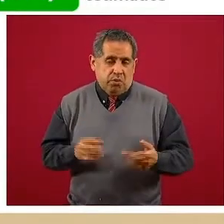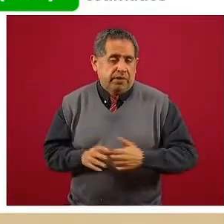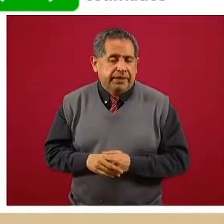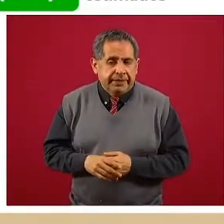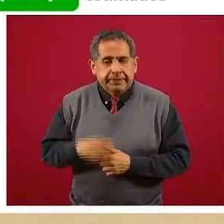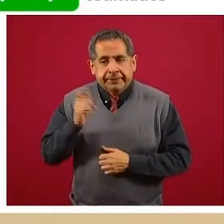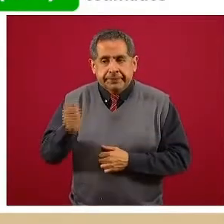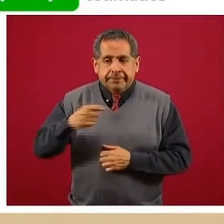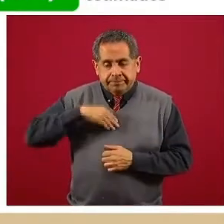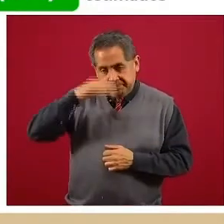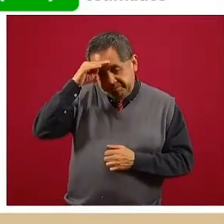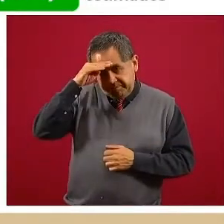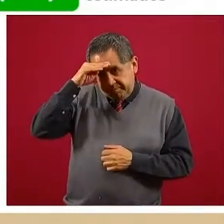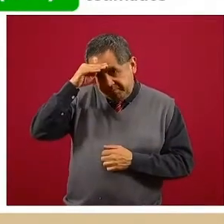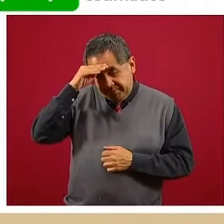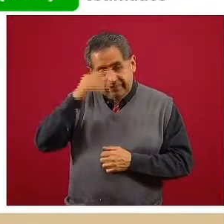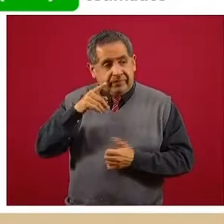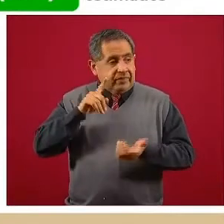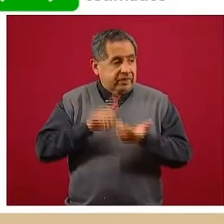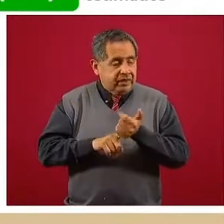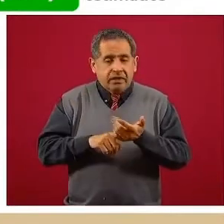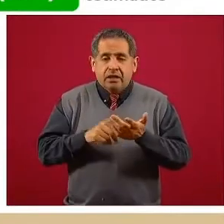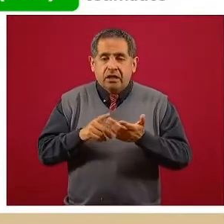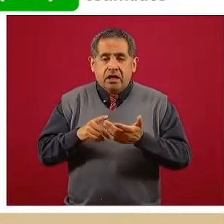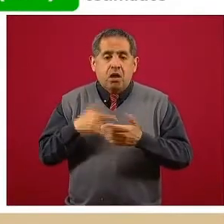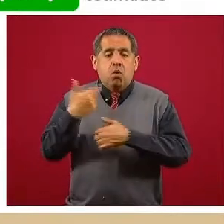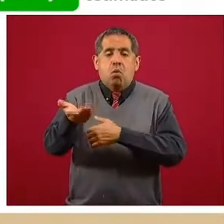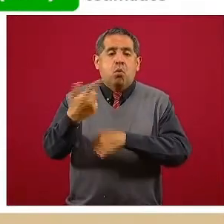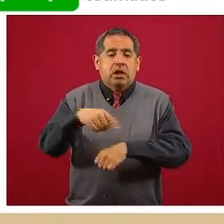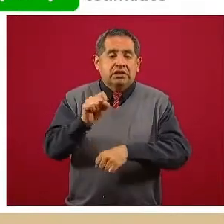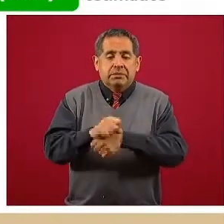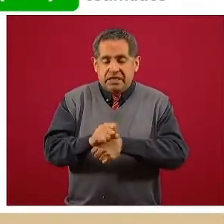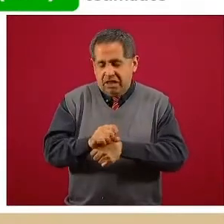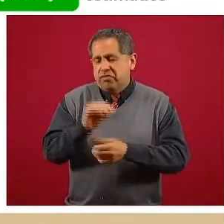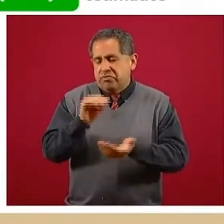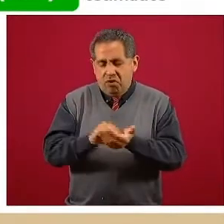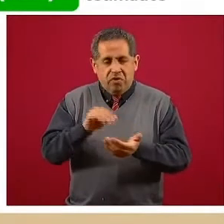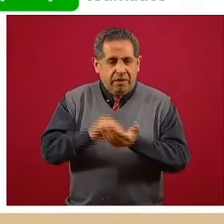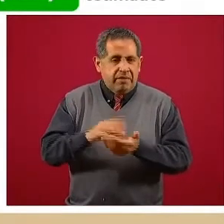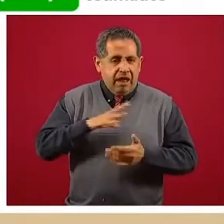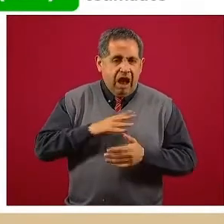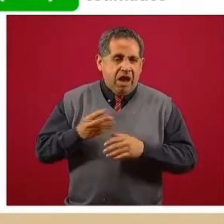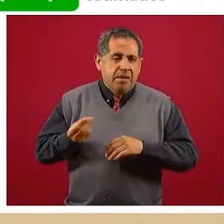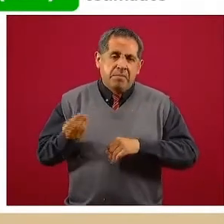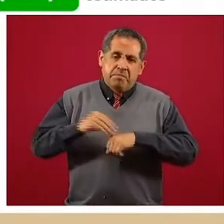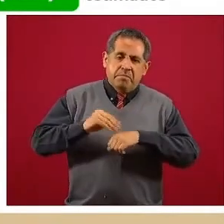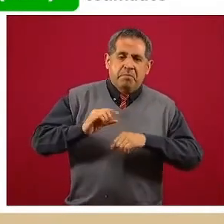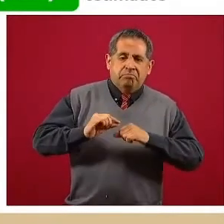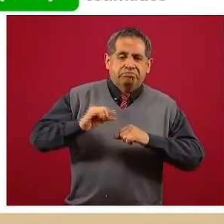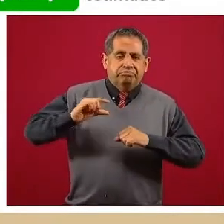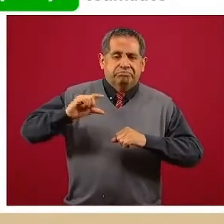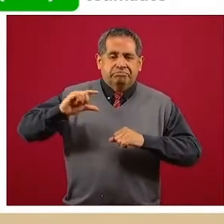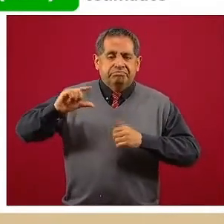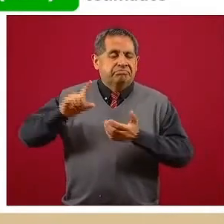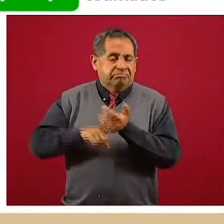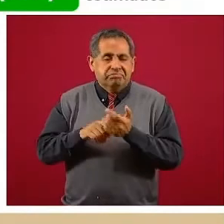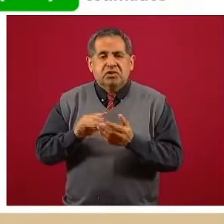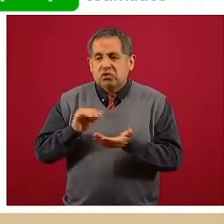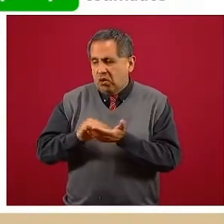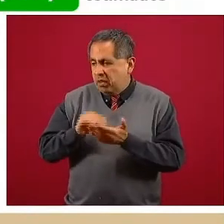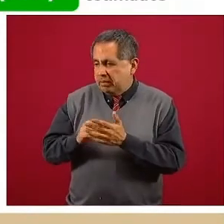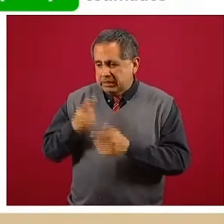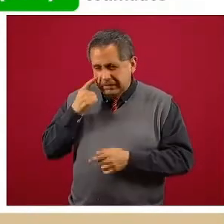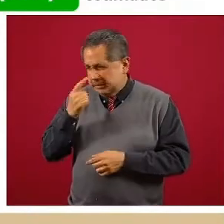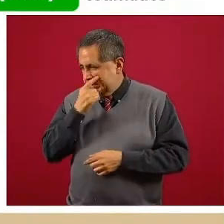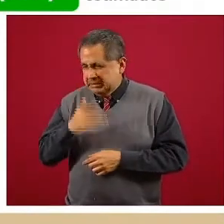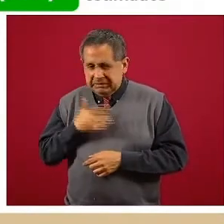nos dice que los casos que están en las siguientes semanas todavía hay un aporte importante de casos estimados, por